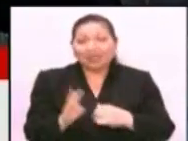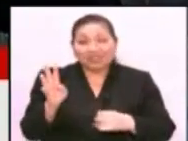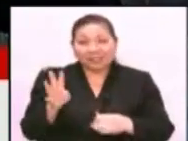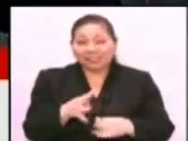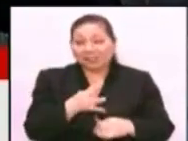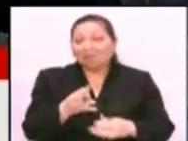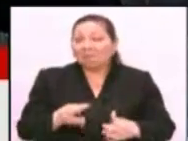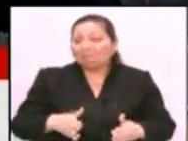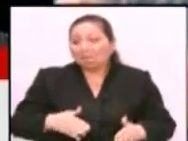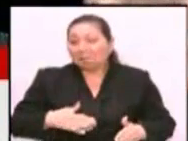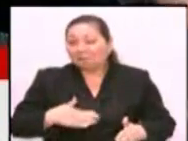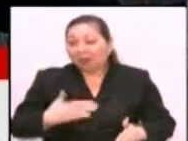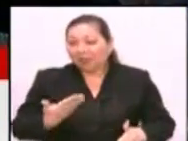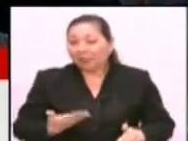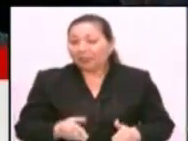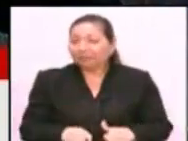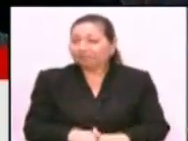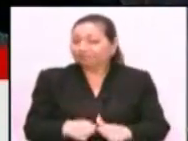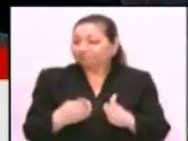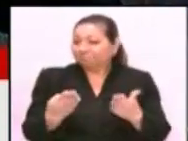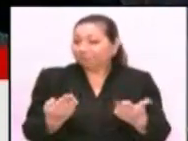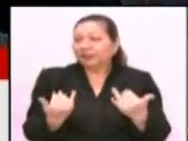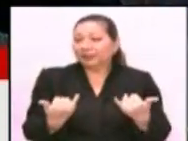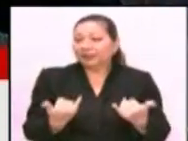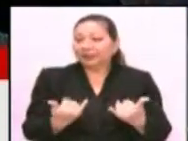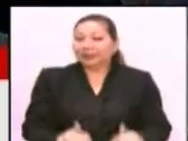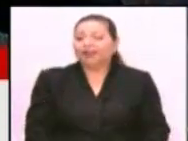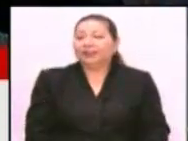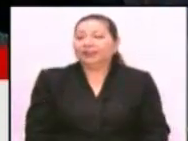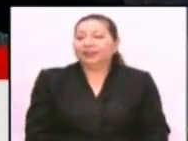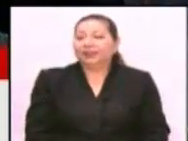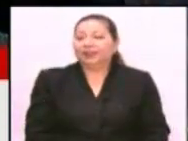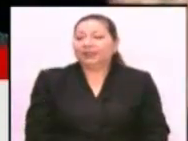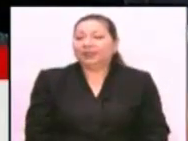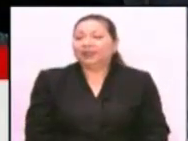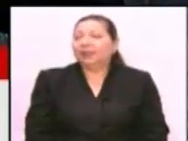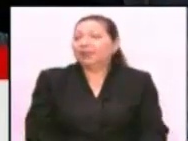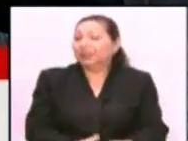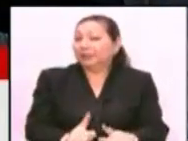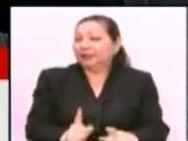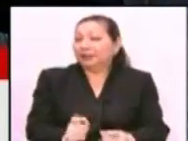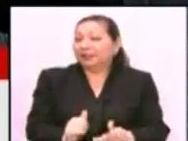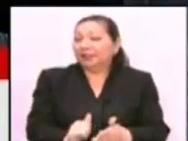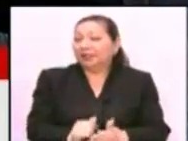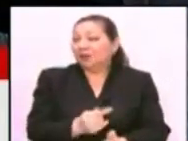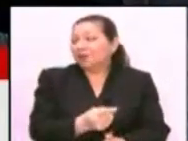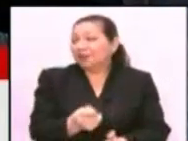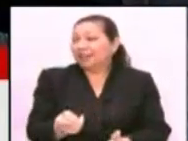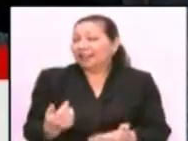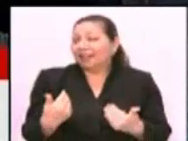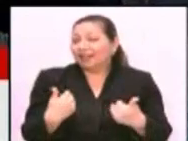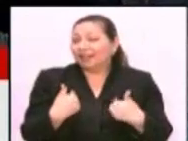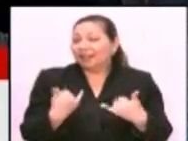que podemos abrir tal vez ahora ya el espacio de preguntas para ver qué dudas tienen